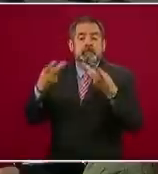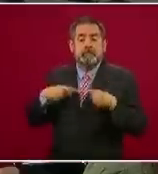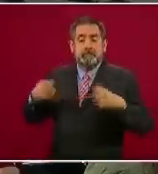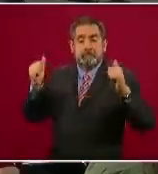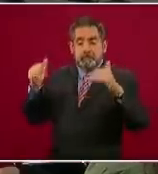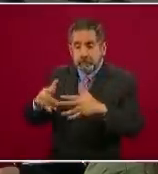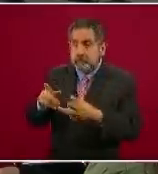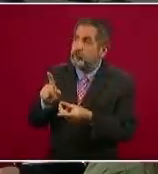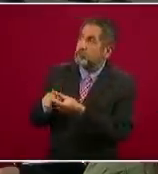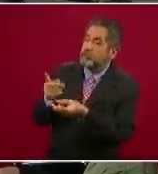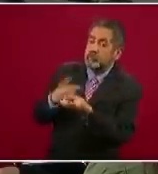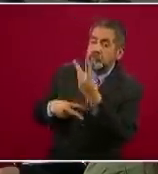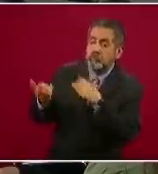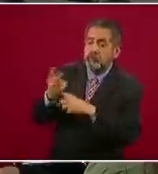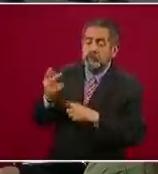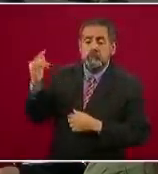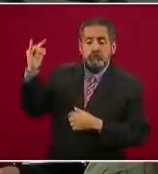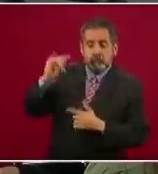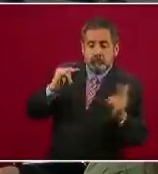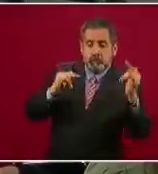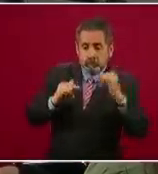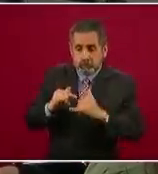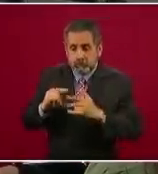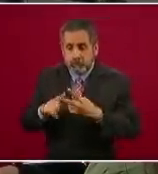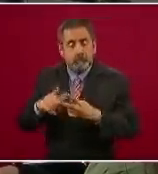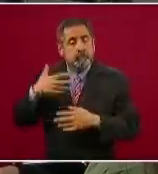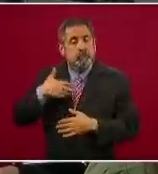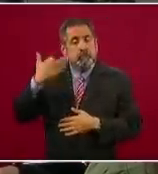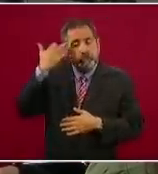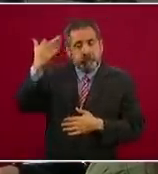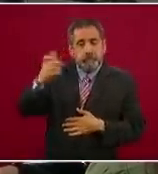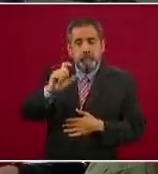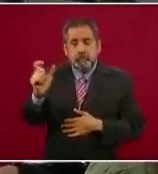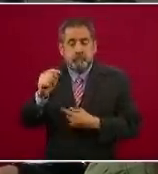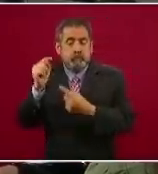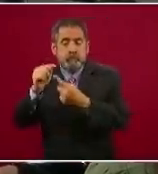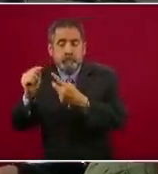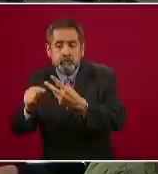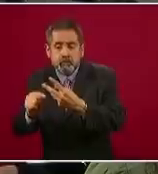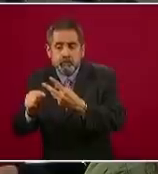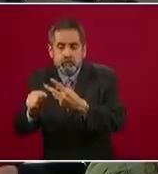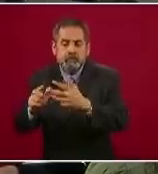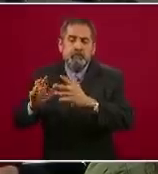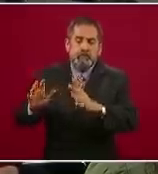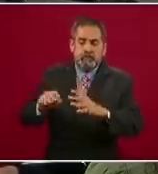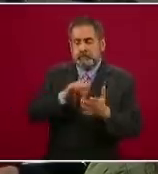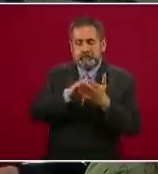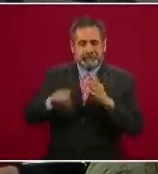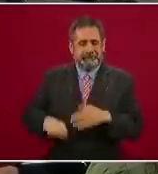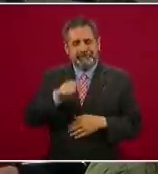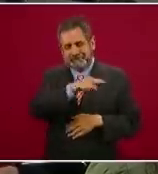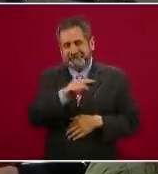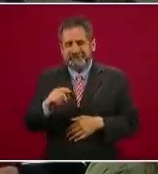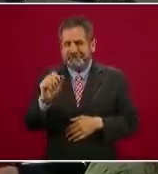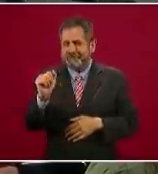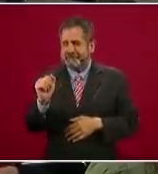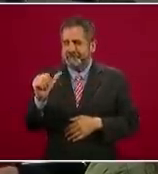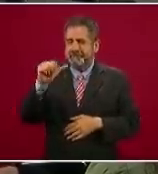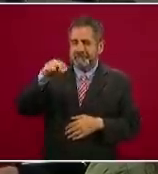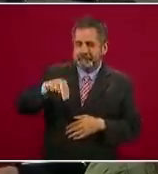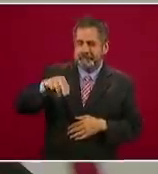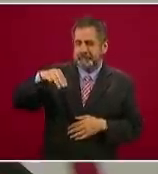vienen y en qué momento del periodo epidémico se pudiera presentar. Cerrando con el ejemplo de San Marcos, la Feria de San Marcos